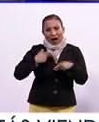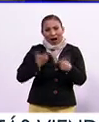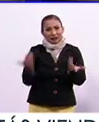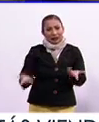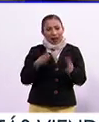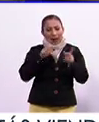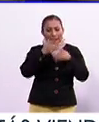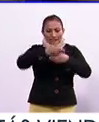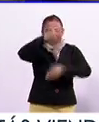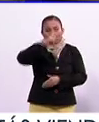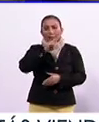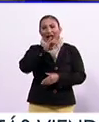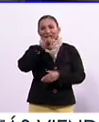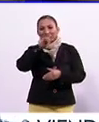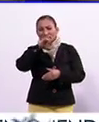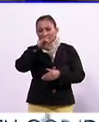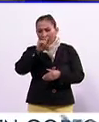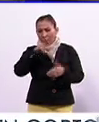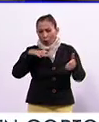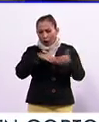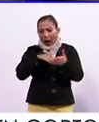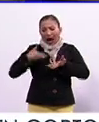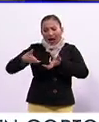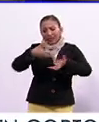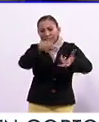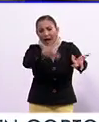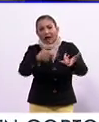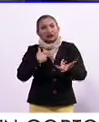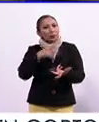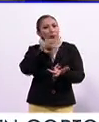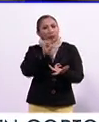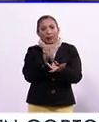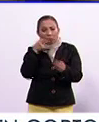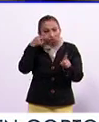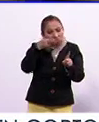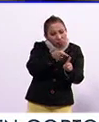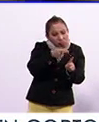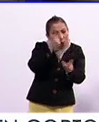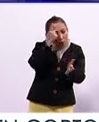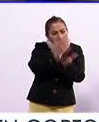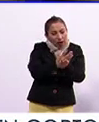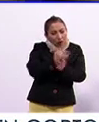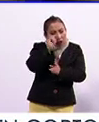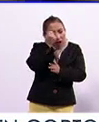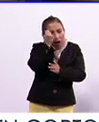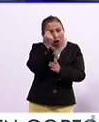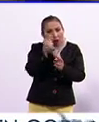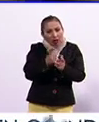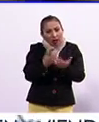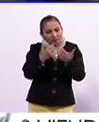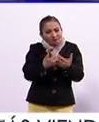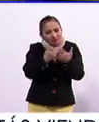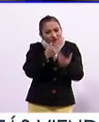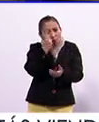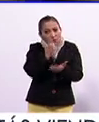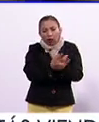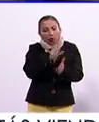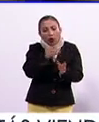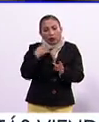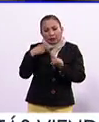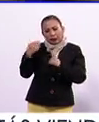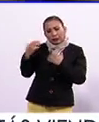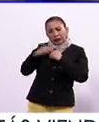las presas, que si las carreteras. Entonces, no podemos concretarnos a la parte nada más tecnológica.